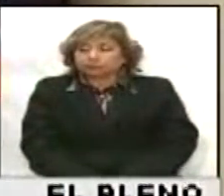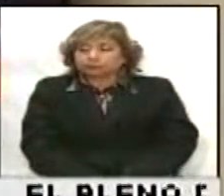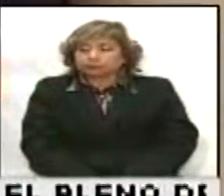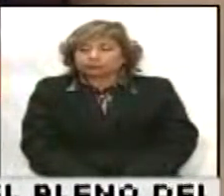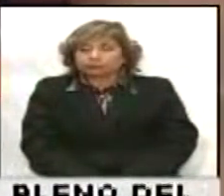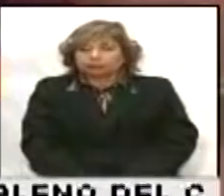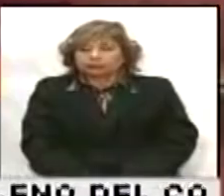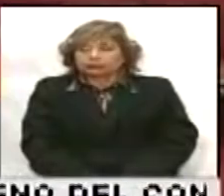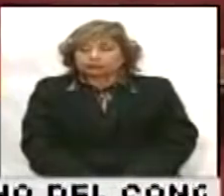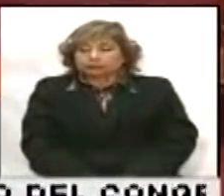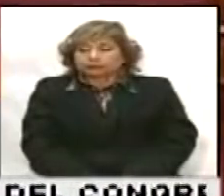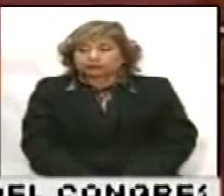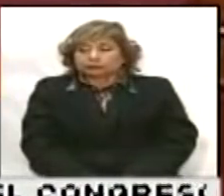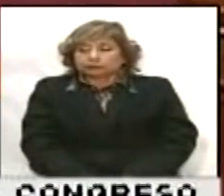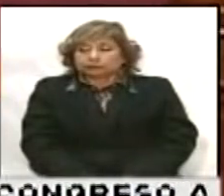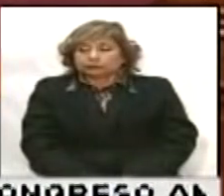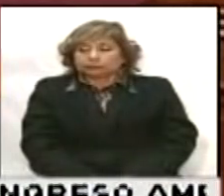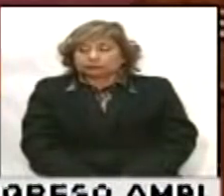Palma.